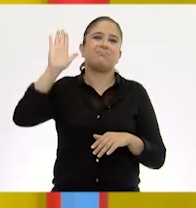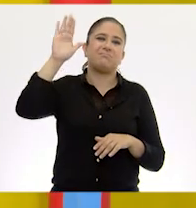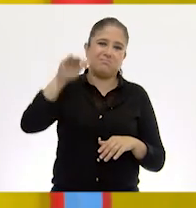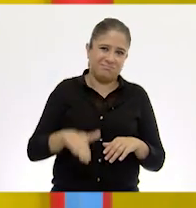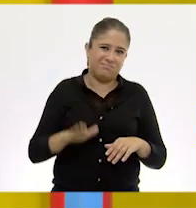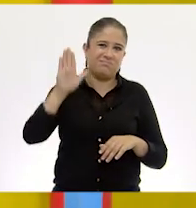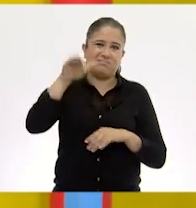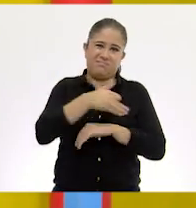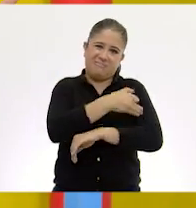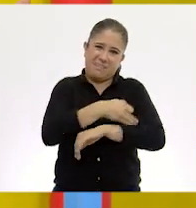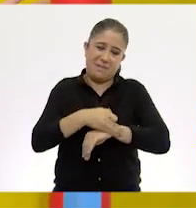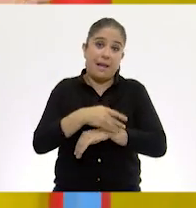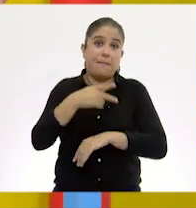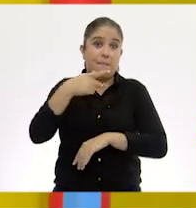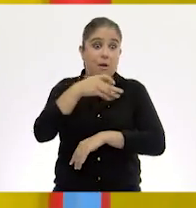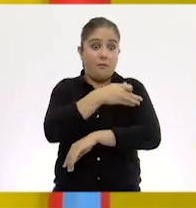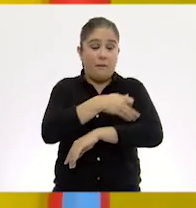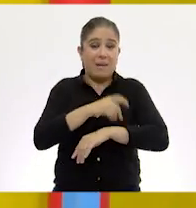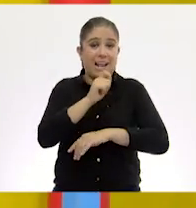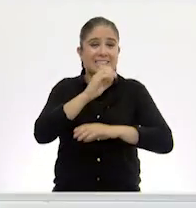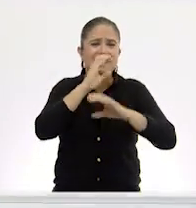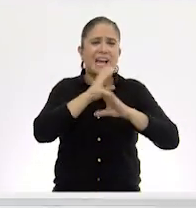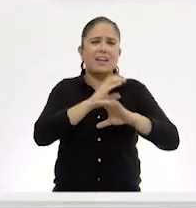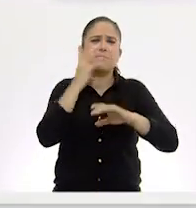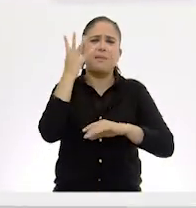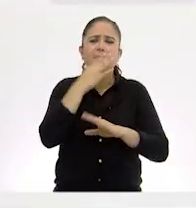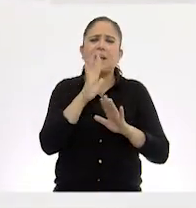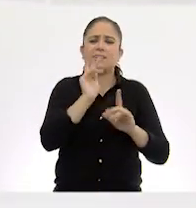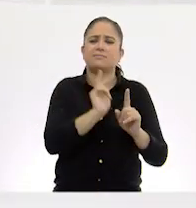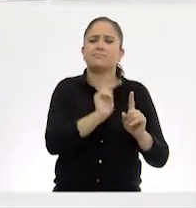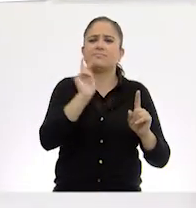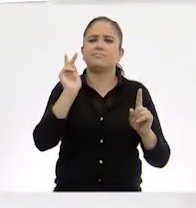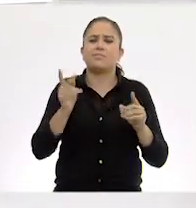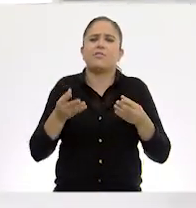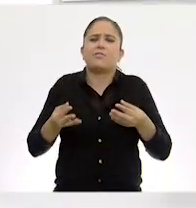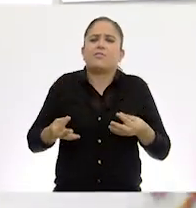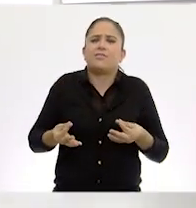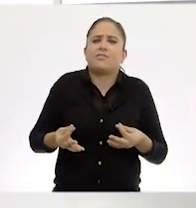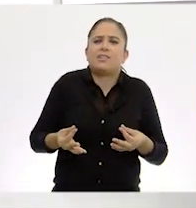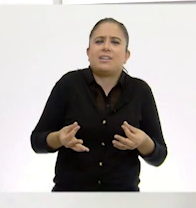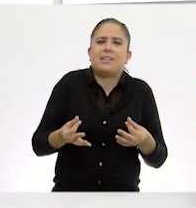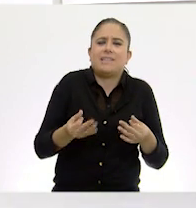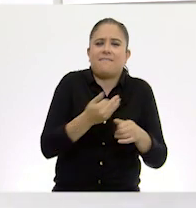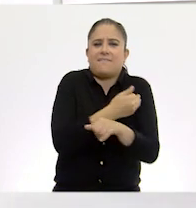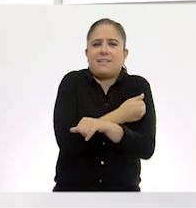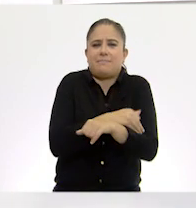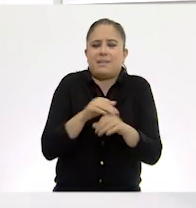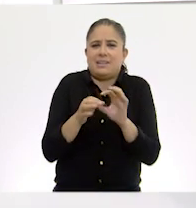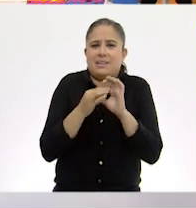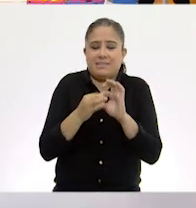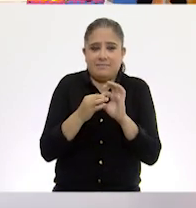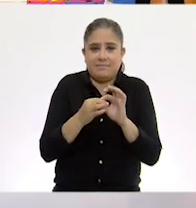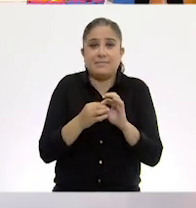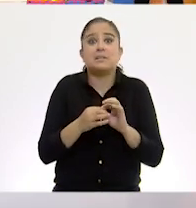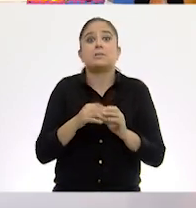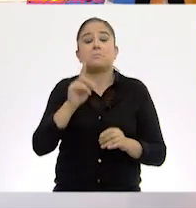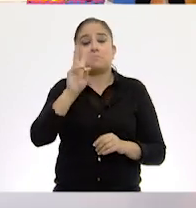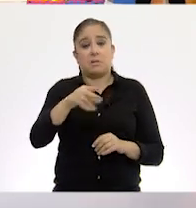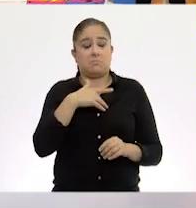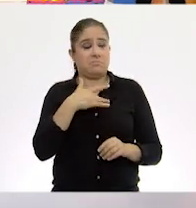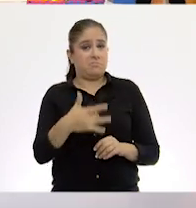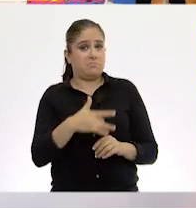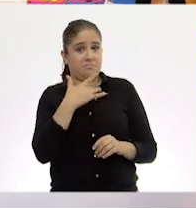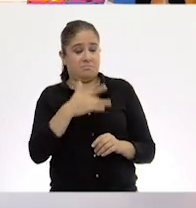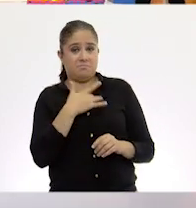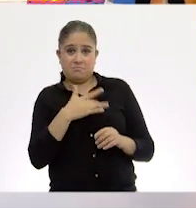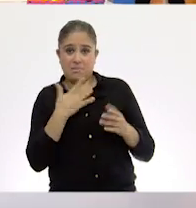otras altas, pero siempre es una canción maravillosa. ¿A qué te suena esto? Pues me suena que la canción, o